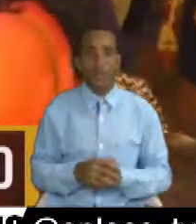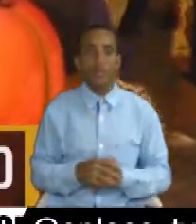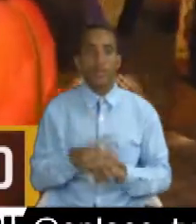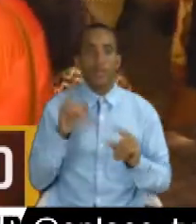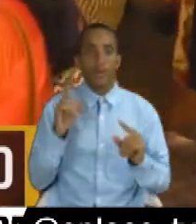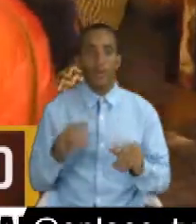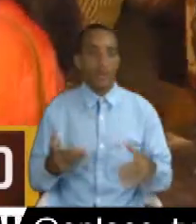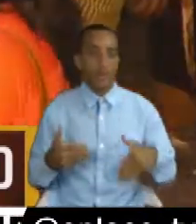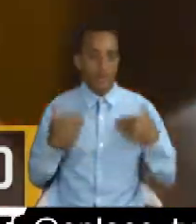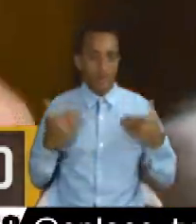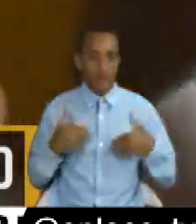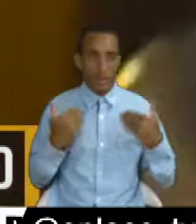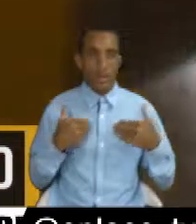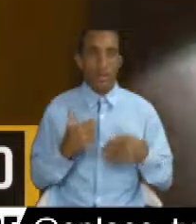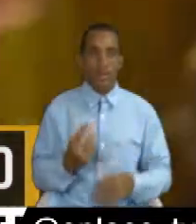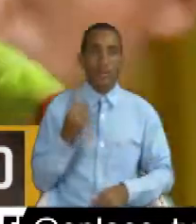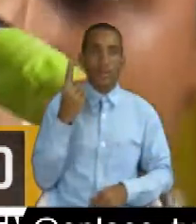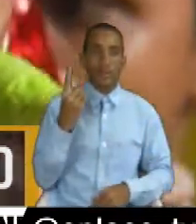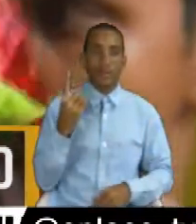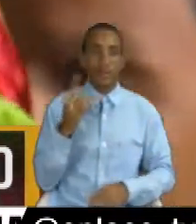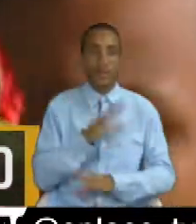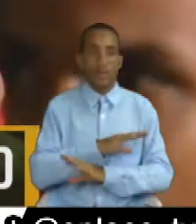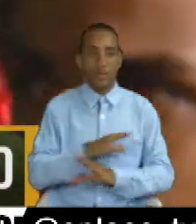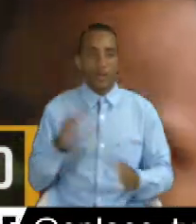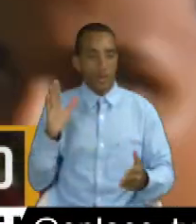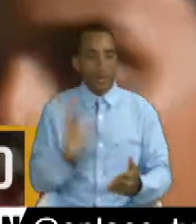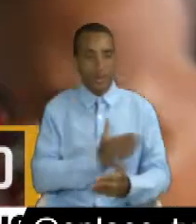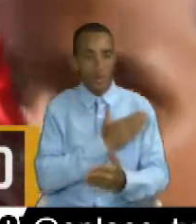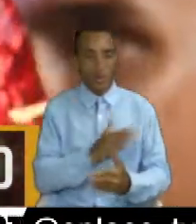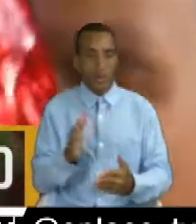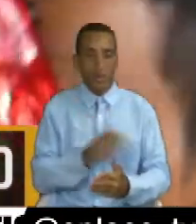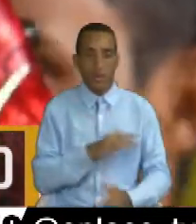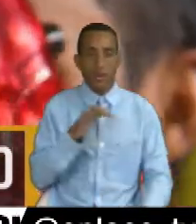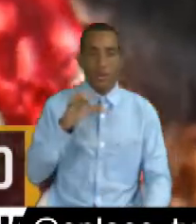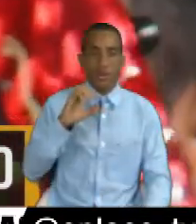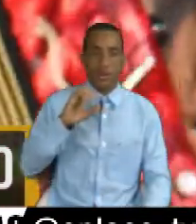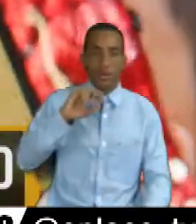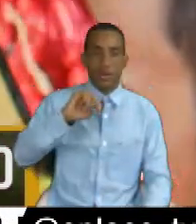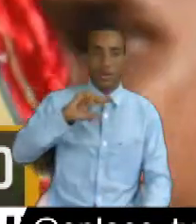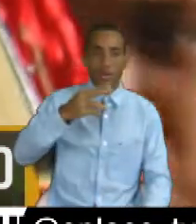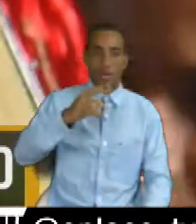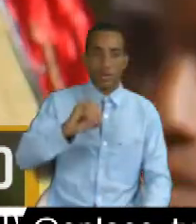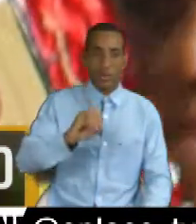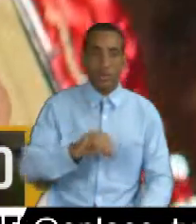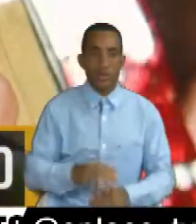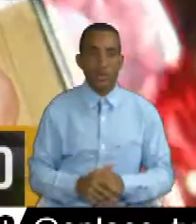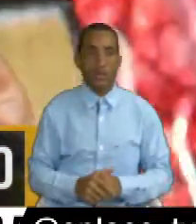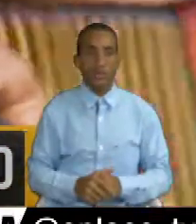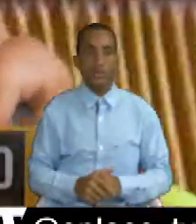de este encuentro con uno de los más grandes de la música vallenata, Poncho Zuleta.